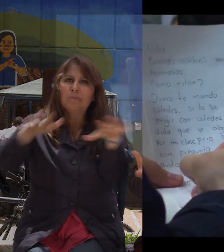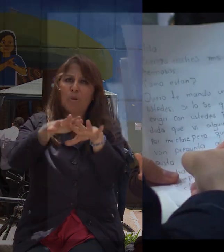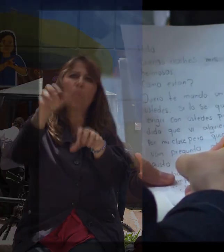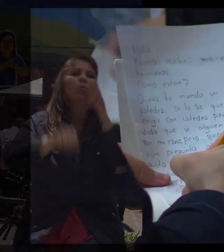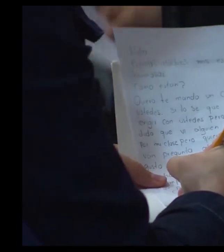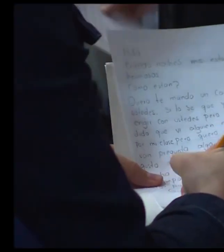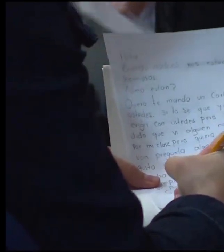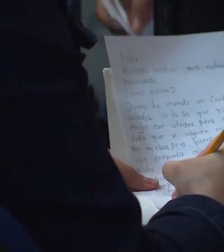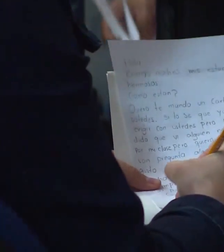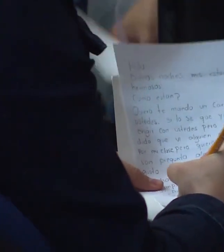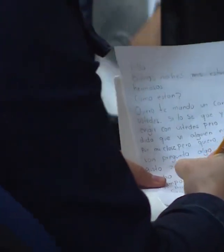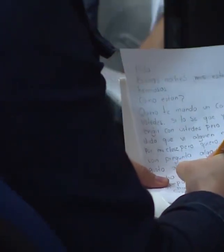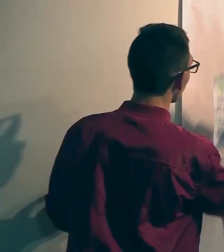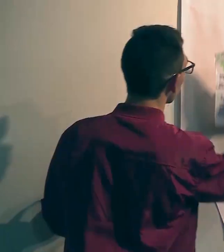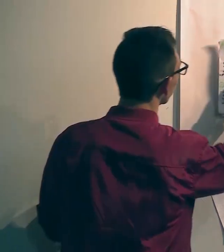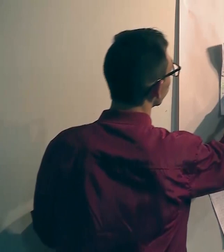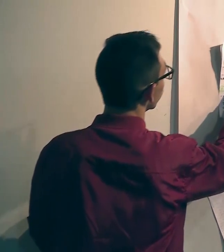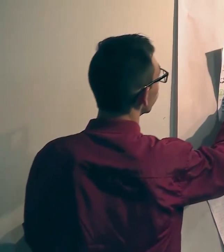del encuentro.